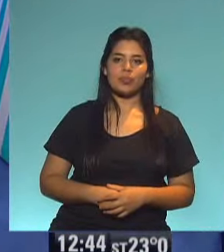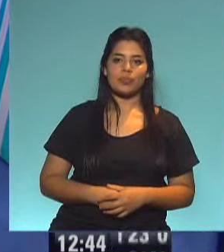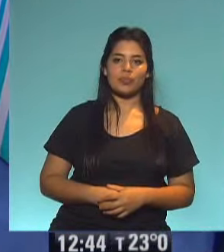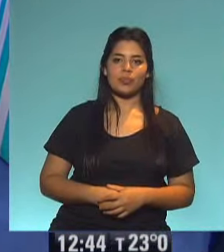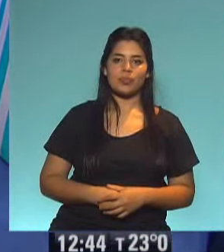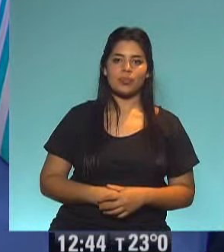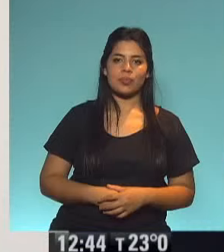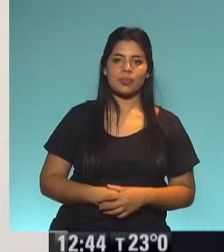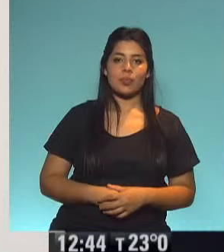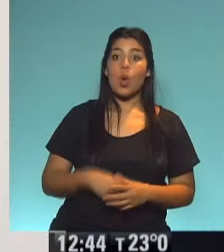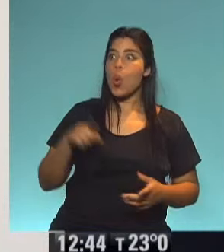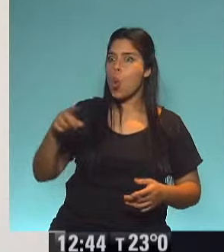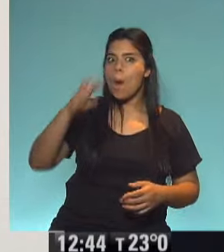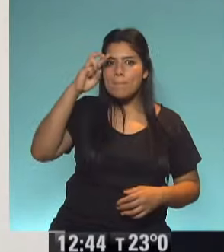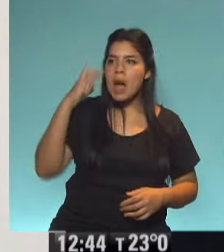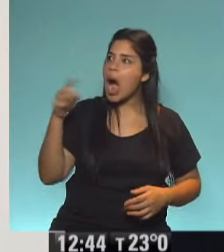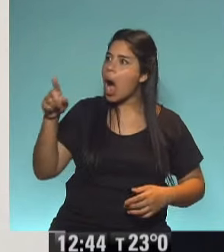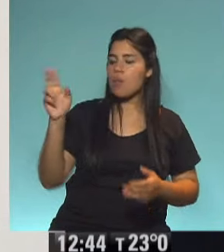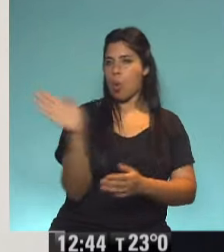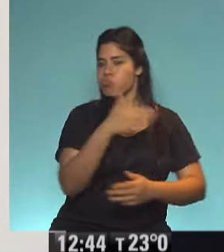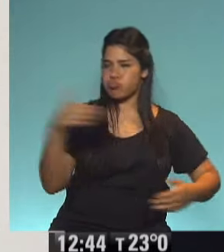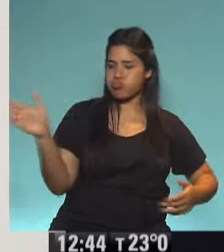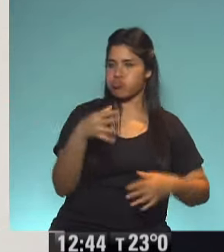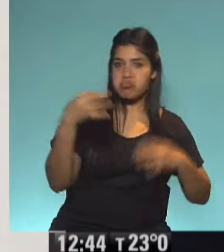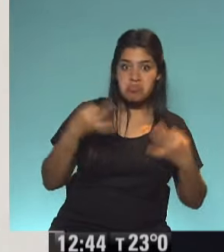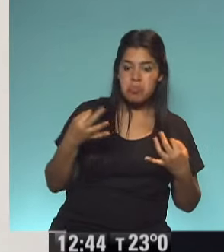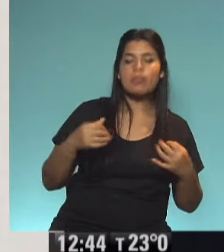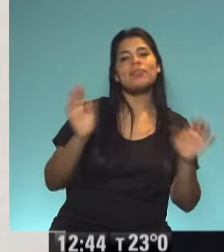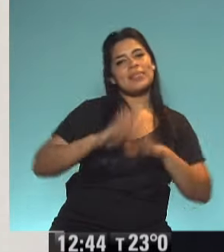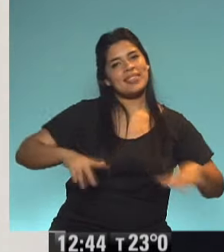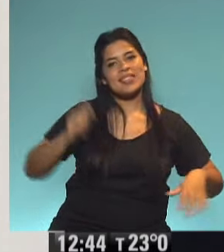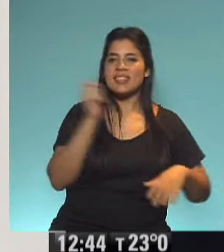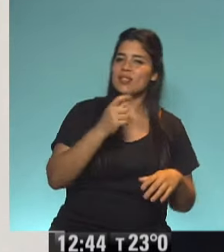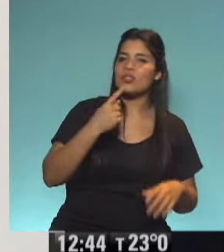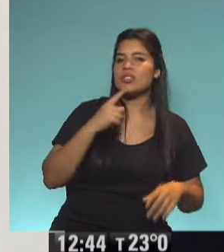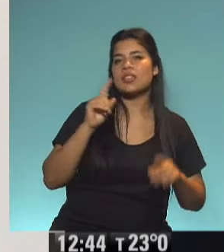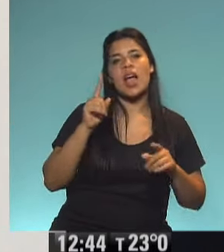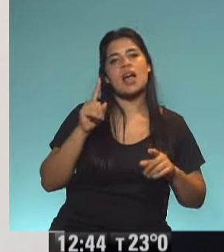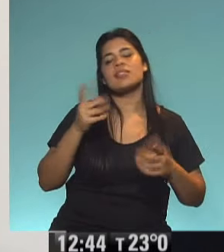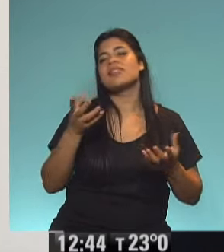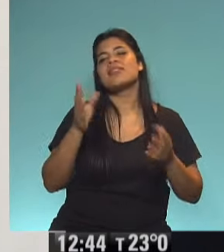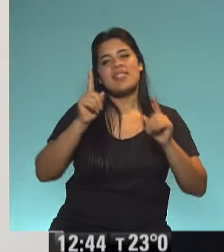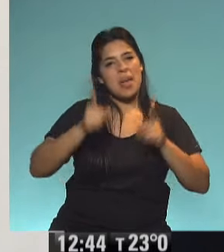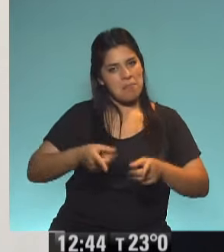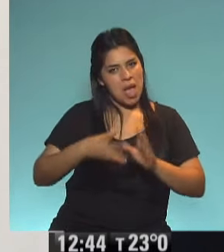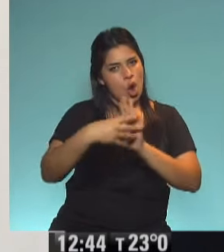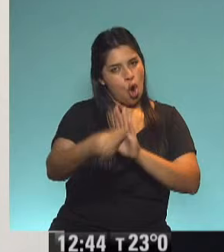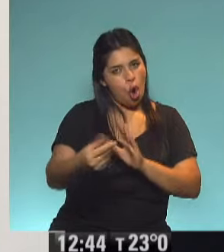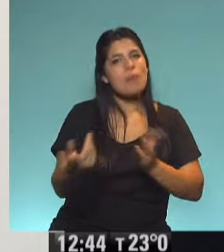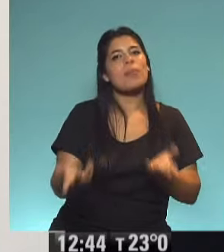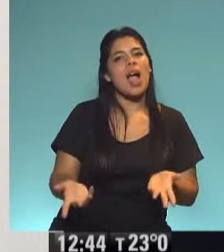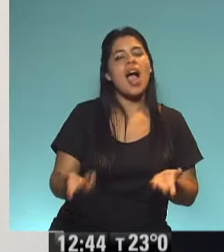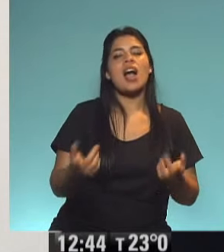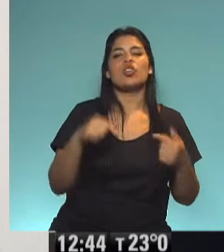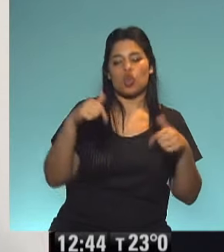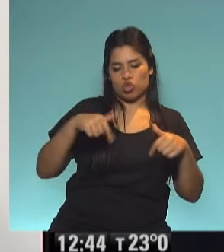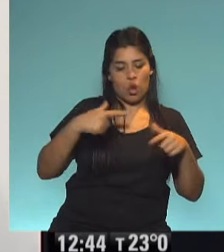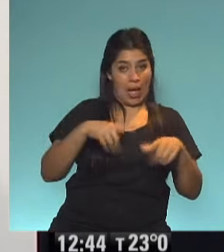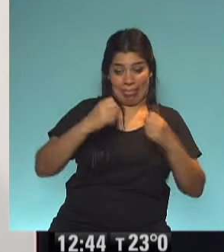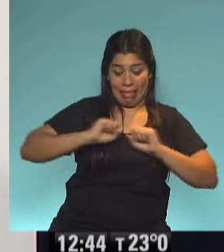¿Cómo se está flasheando Pablo, eh? Los chicos y las chicas en casa, nosotros arrancamos con esto, pero también los invitamos a que ellos hagan sus